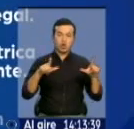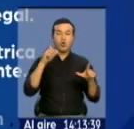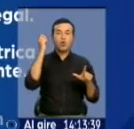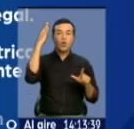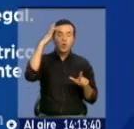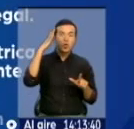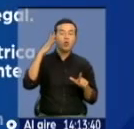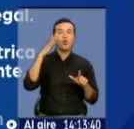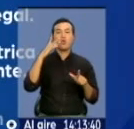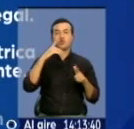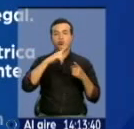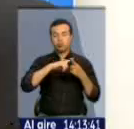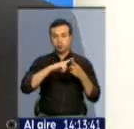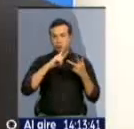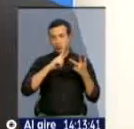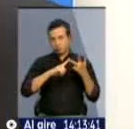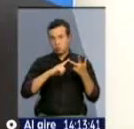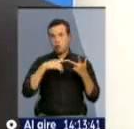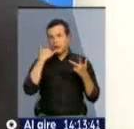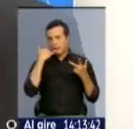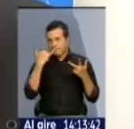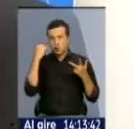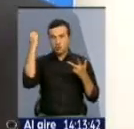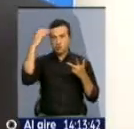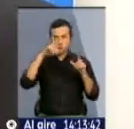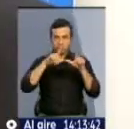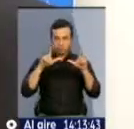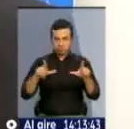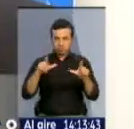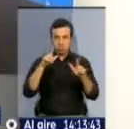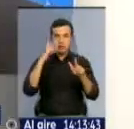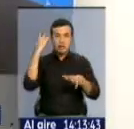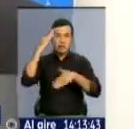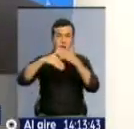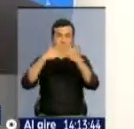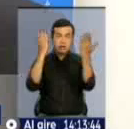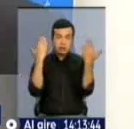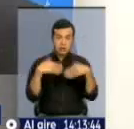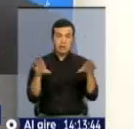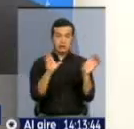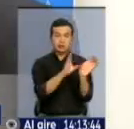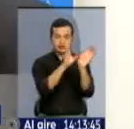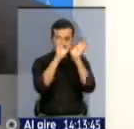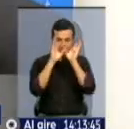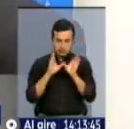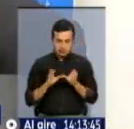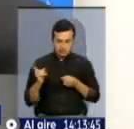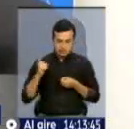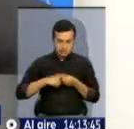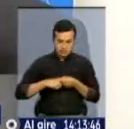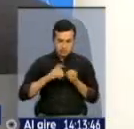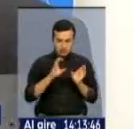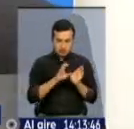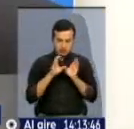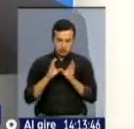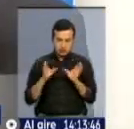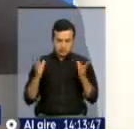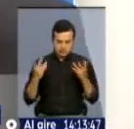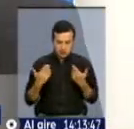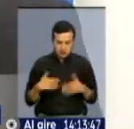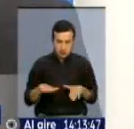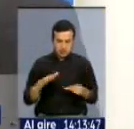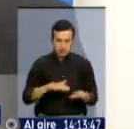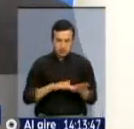del domicilio del aspirante. Al finalizar la inscripción recibirá el certificado de inscripción, si el certificado que avala o